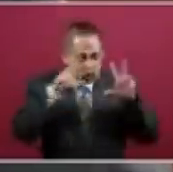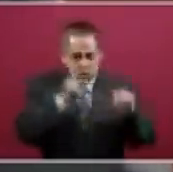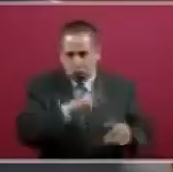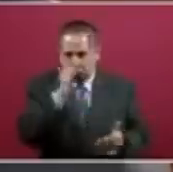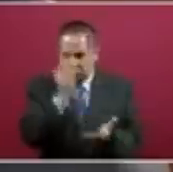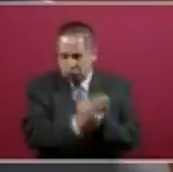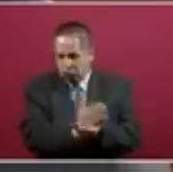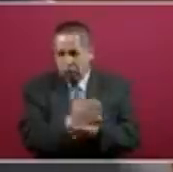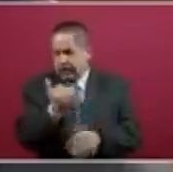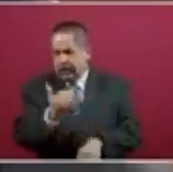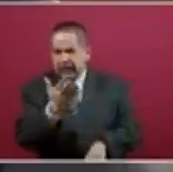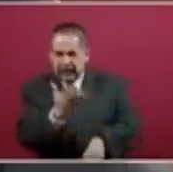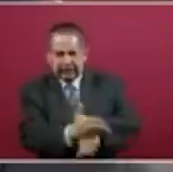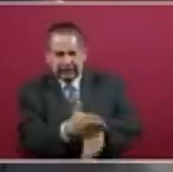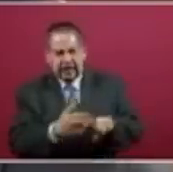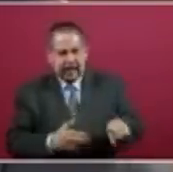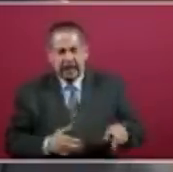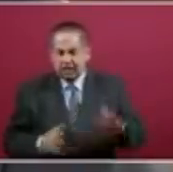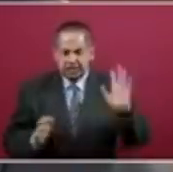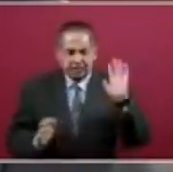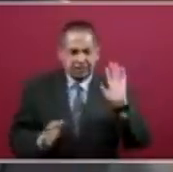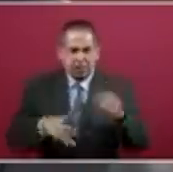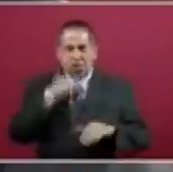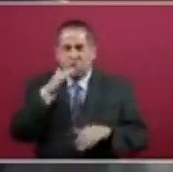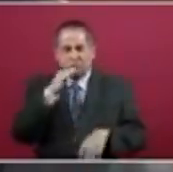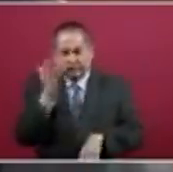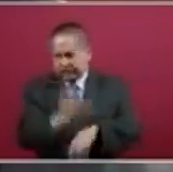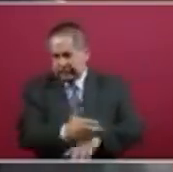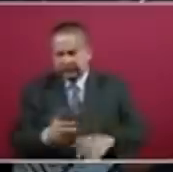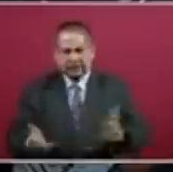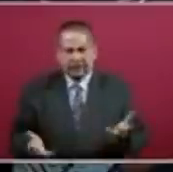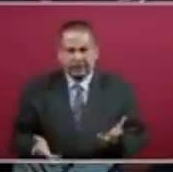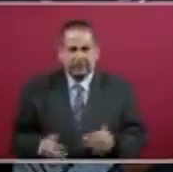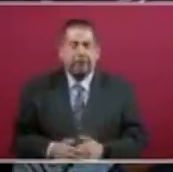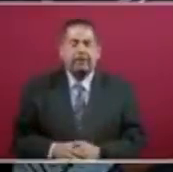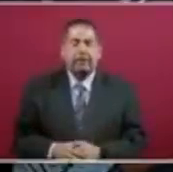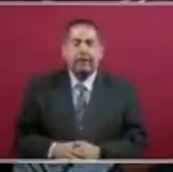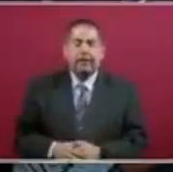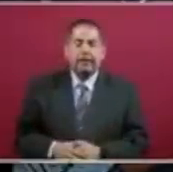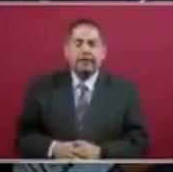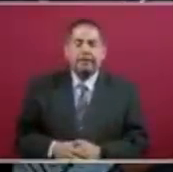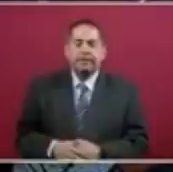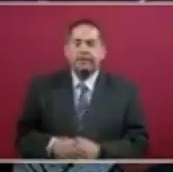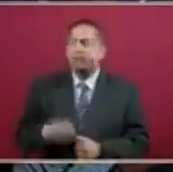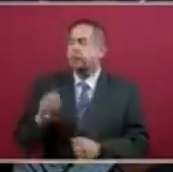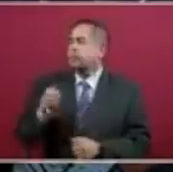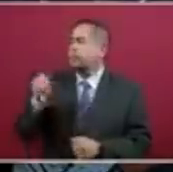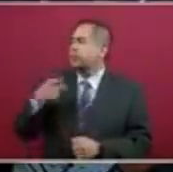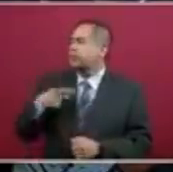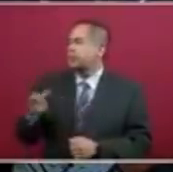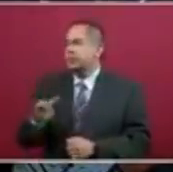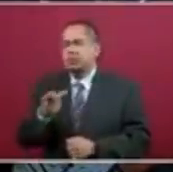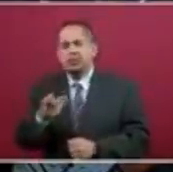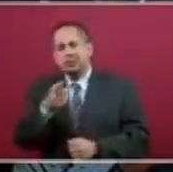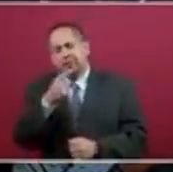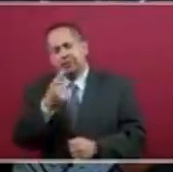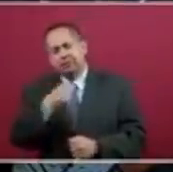de castigar la corrupción. Solo para darle oportunidad de que otros compañeros pregunten, que